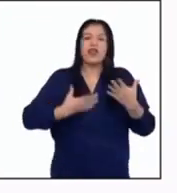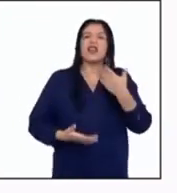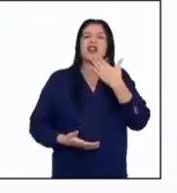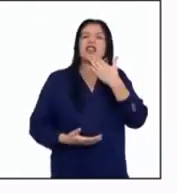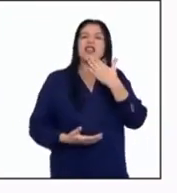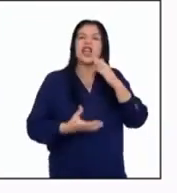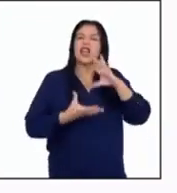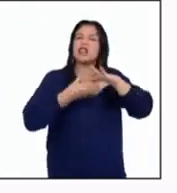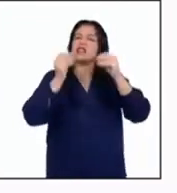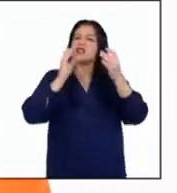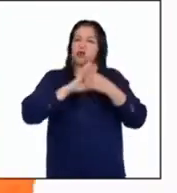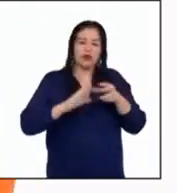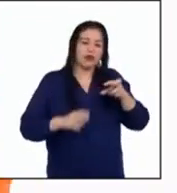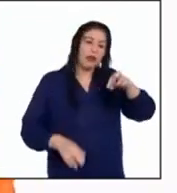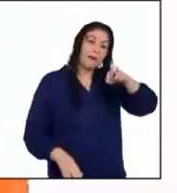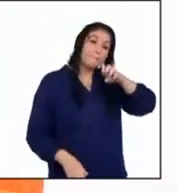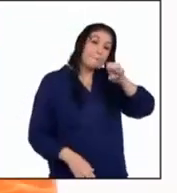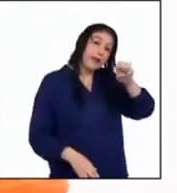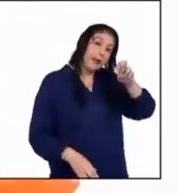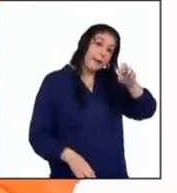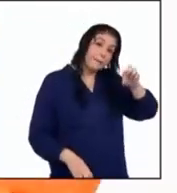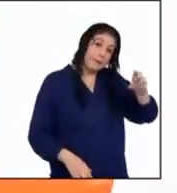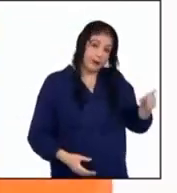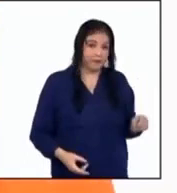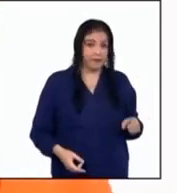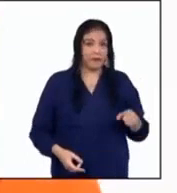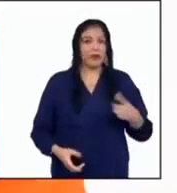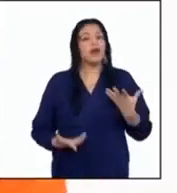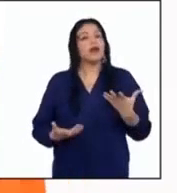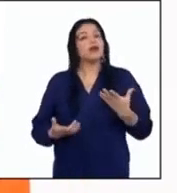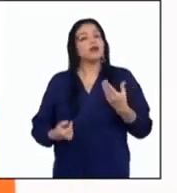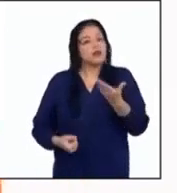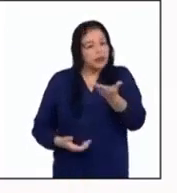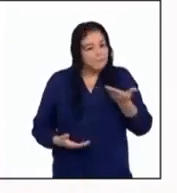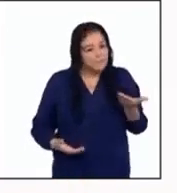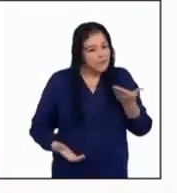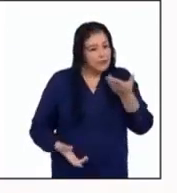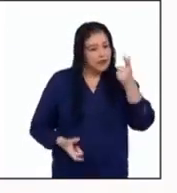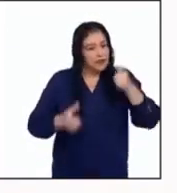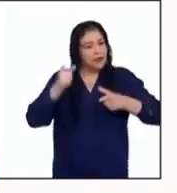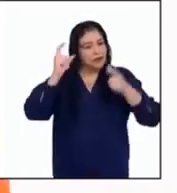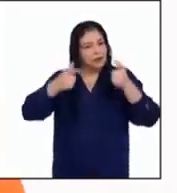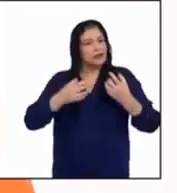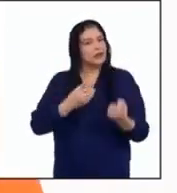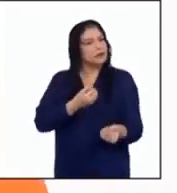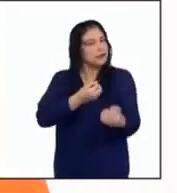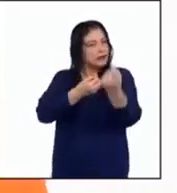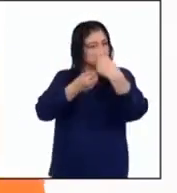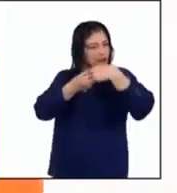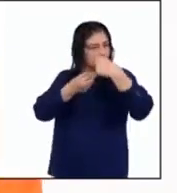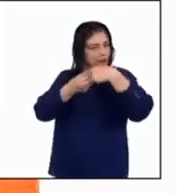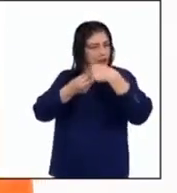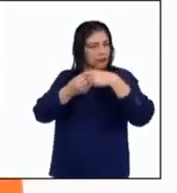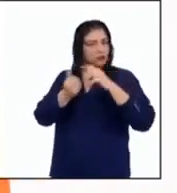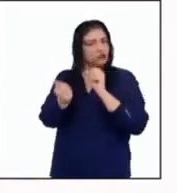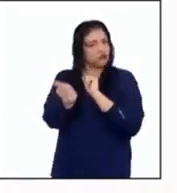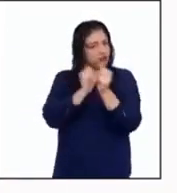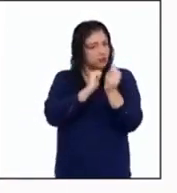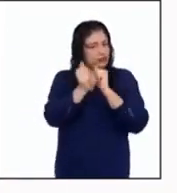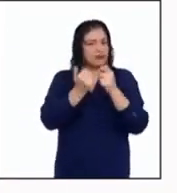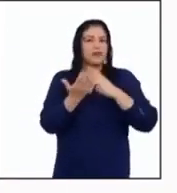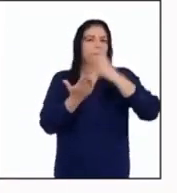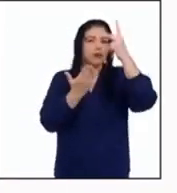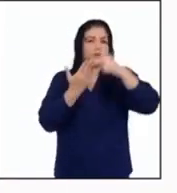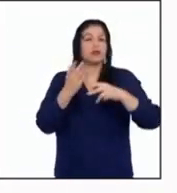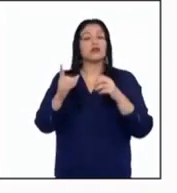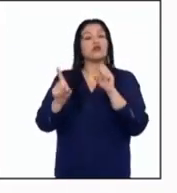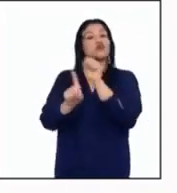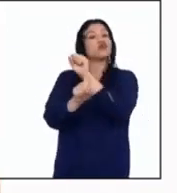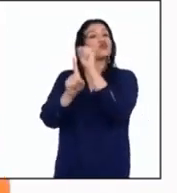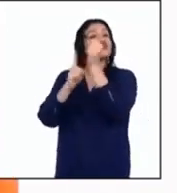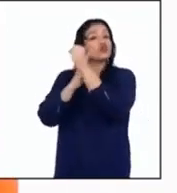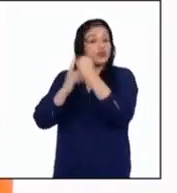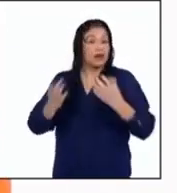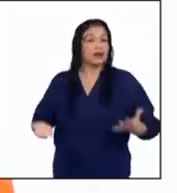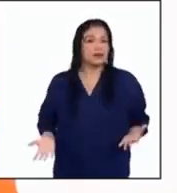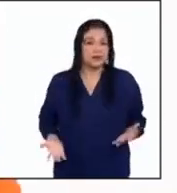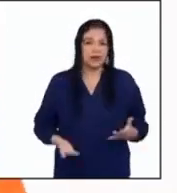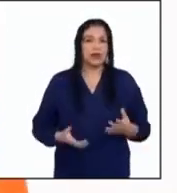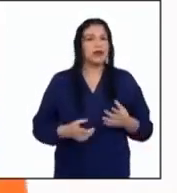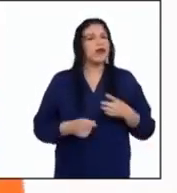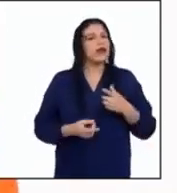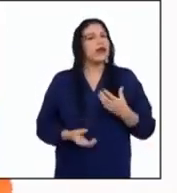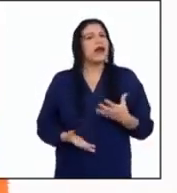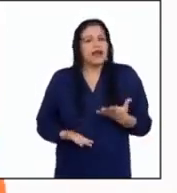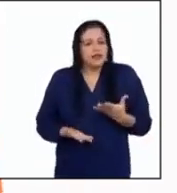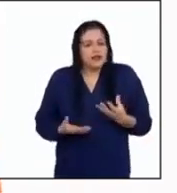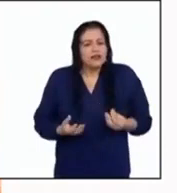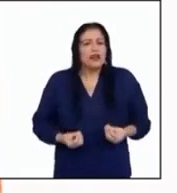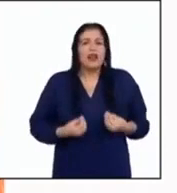de Pepe. Para ello, invitan a las personas a participar en un concurso de proyectos sociales, en el cual se